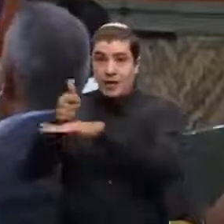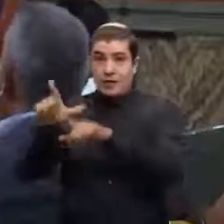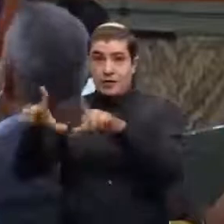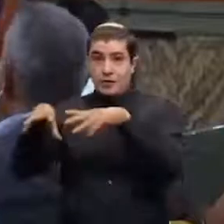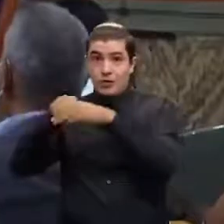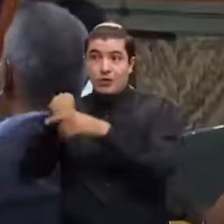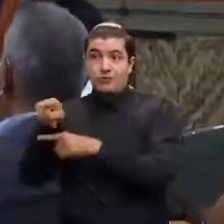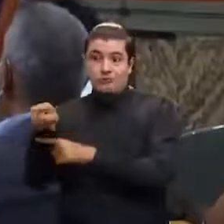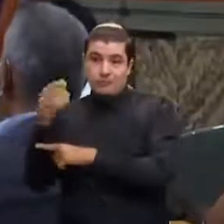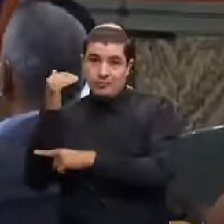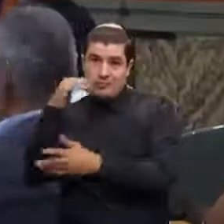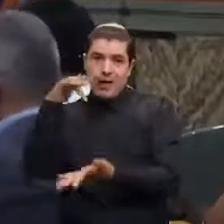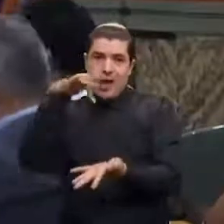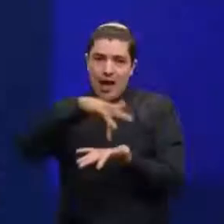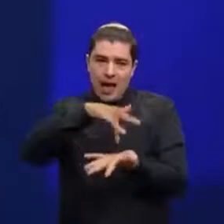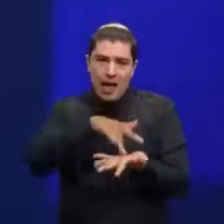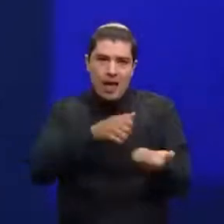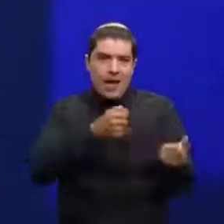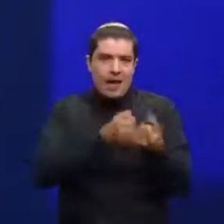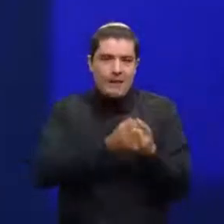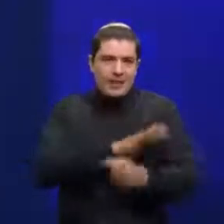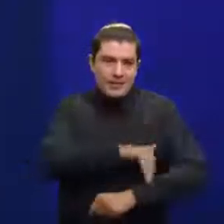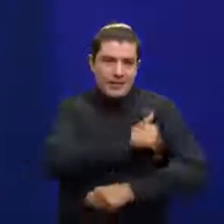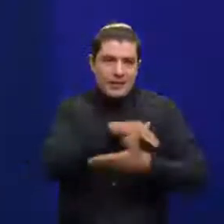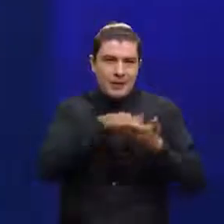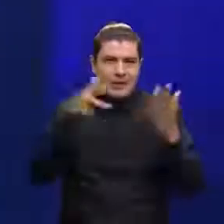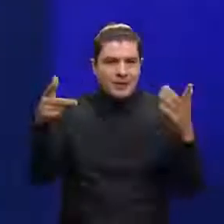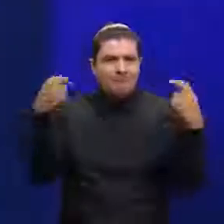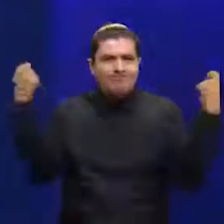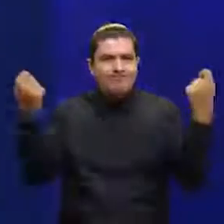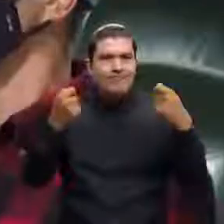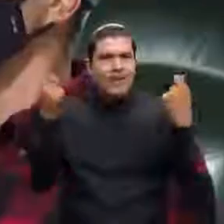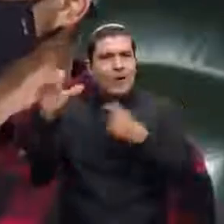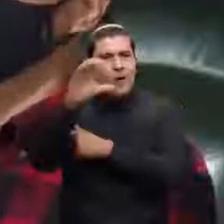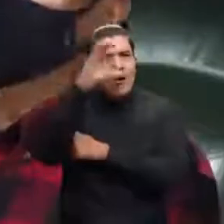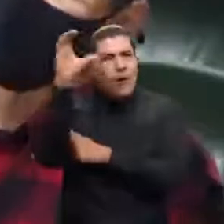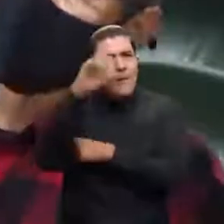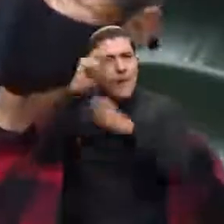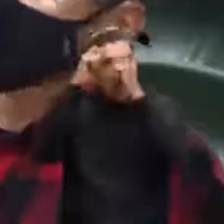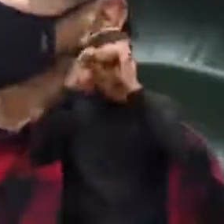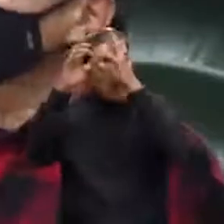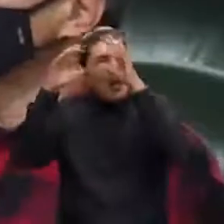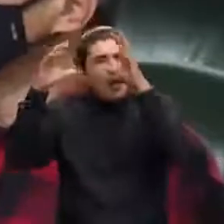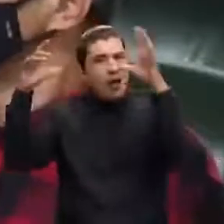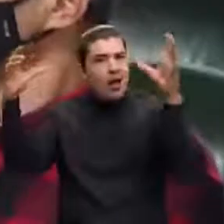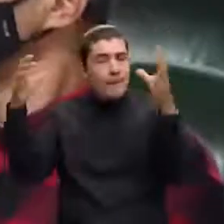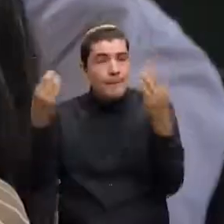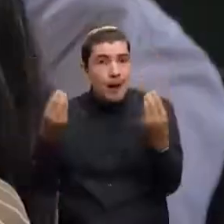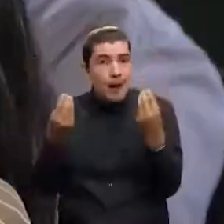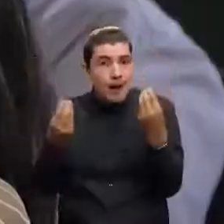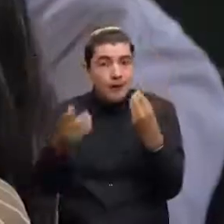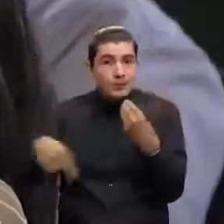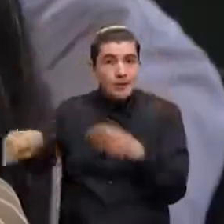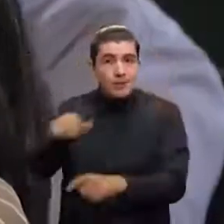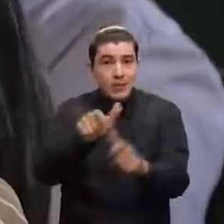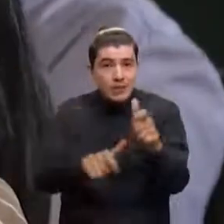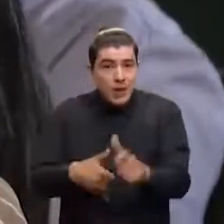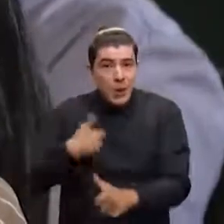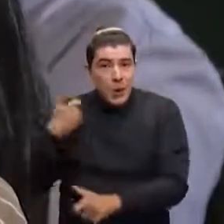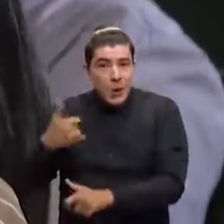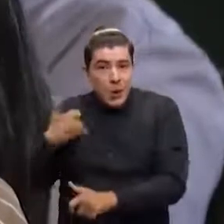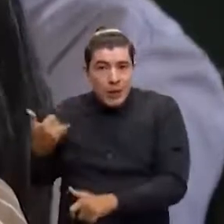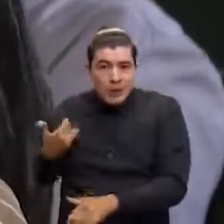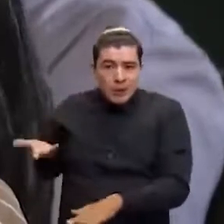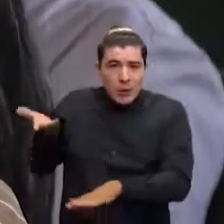El Ministerio de las TIC lanzó la convocatoria La Colombia que Soñamos, que le apuesta a las nuevas propuestas audiovisuales de jóvenes en el